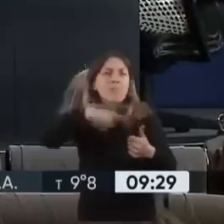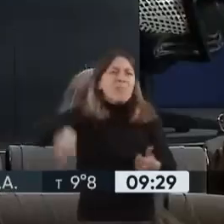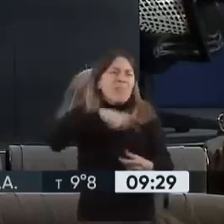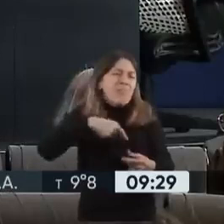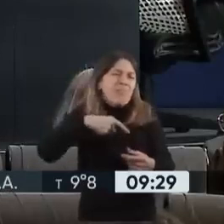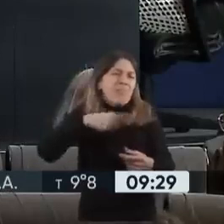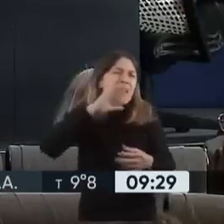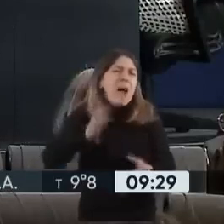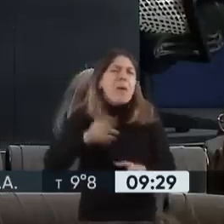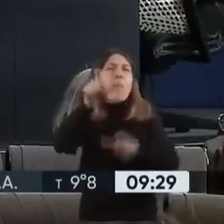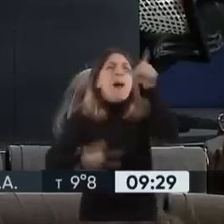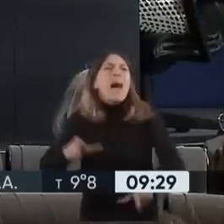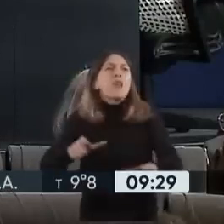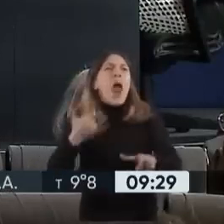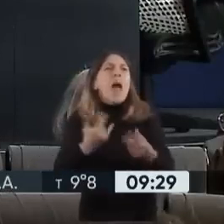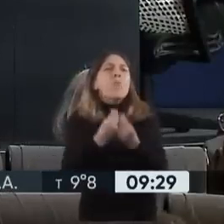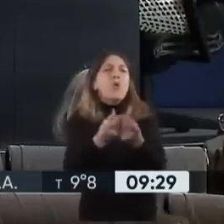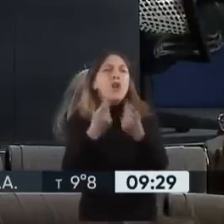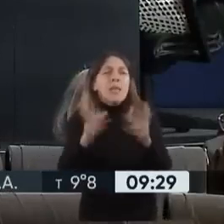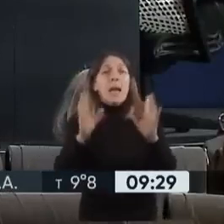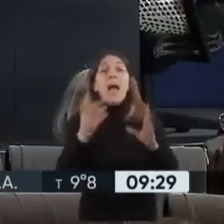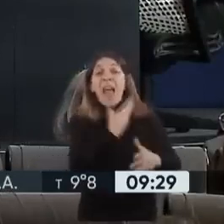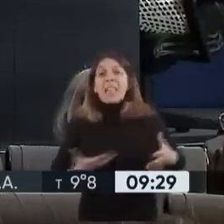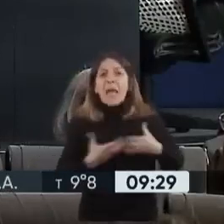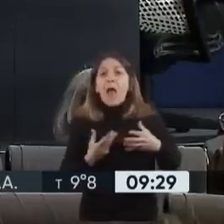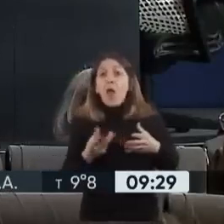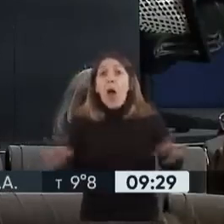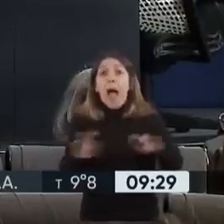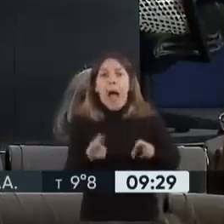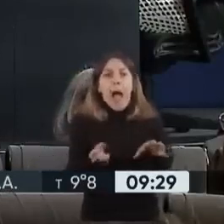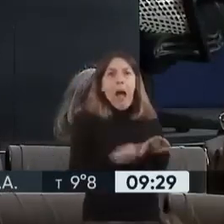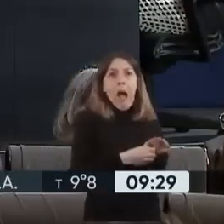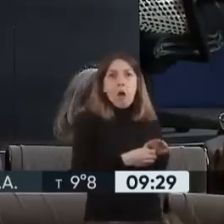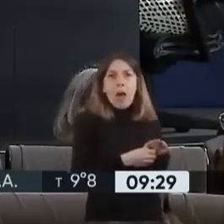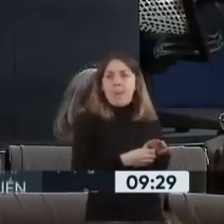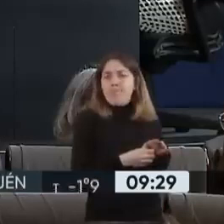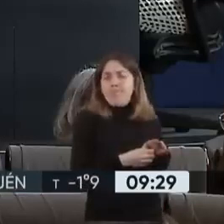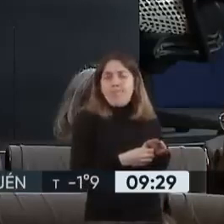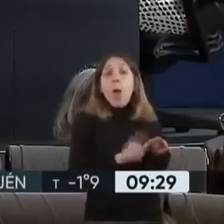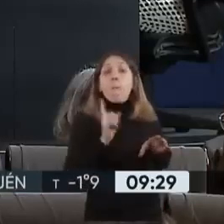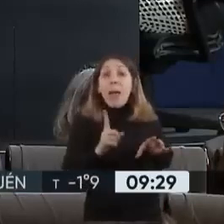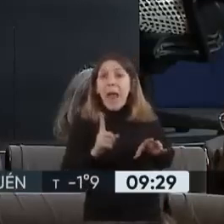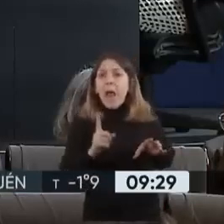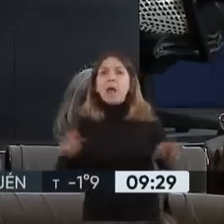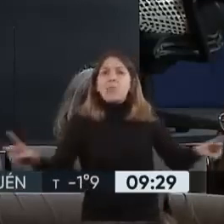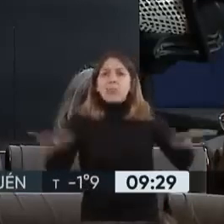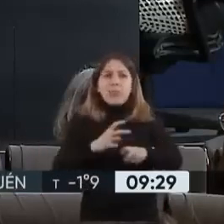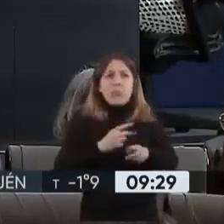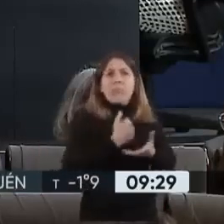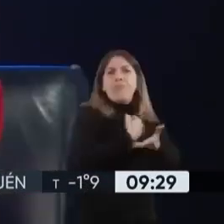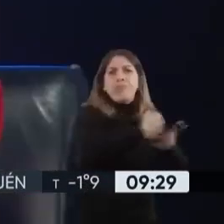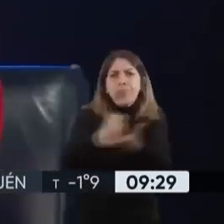entonces el estado no está para ahorrar pero sí para ser solvente y en ese sentido es lo que yo manifestaba